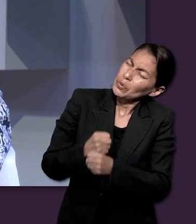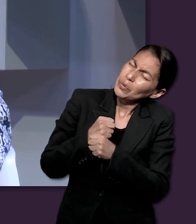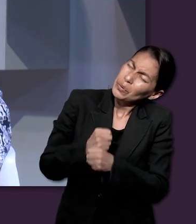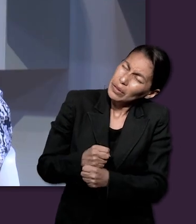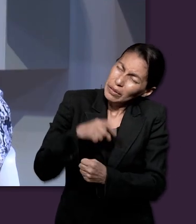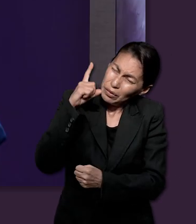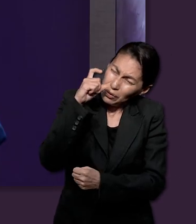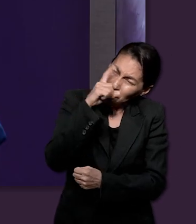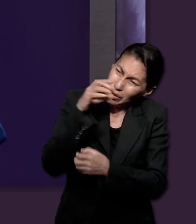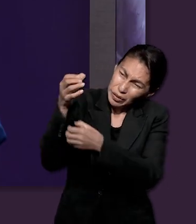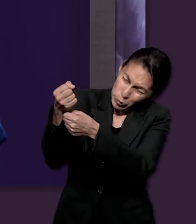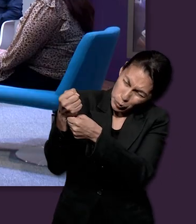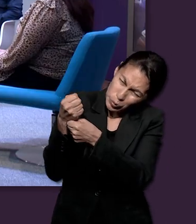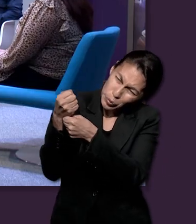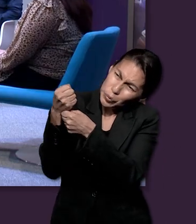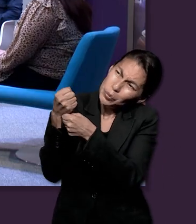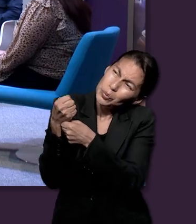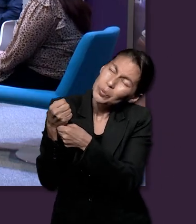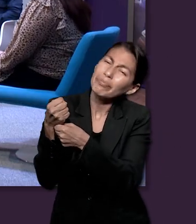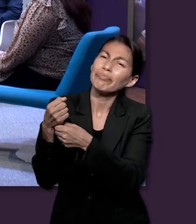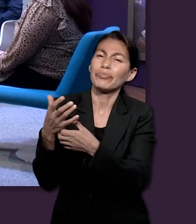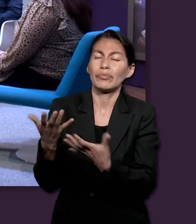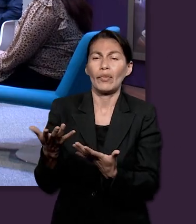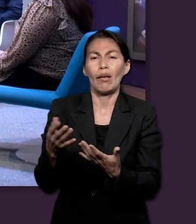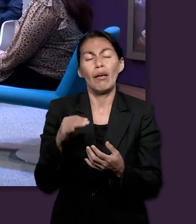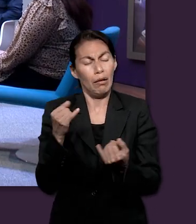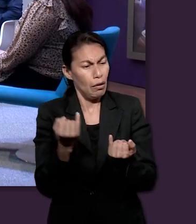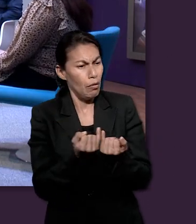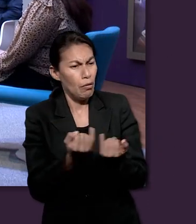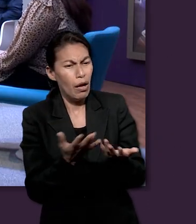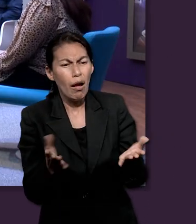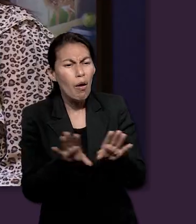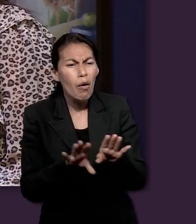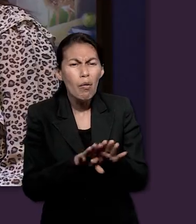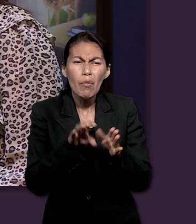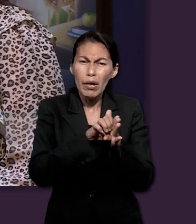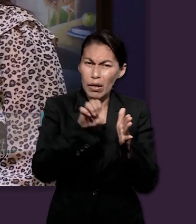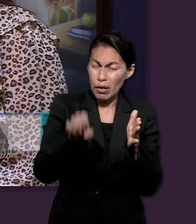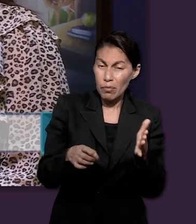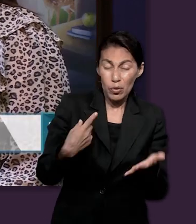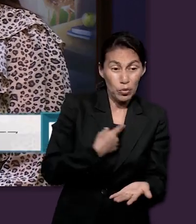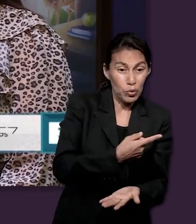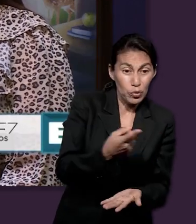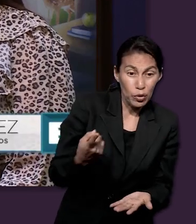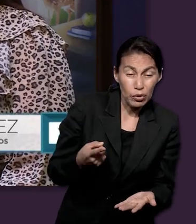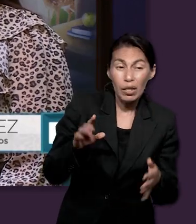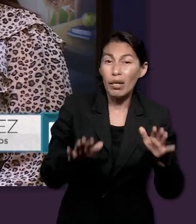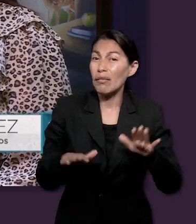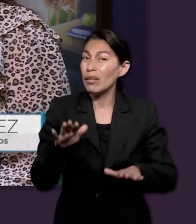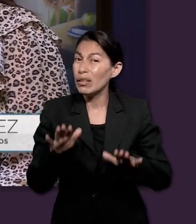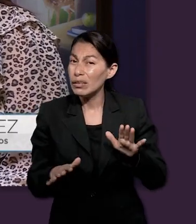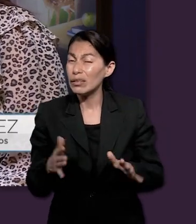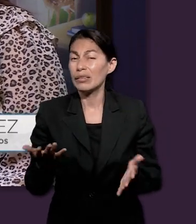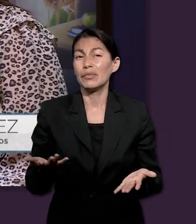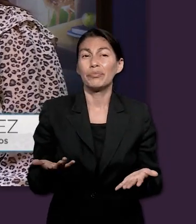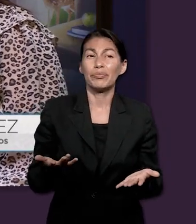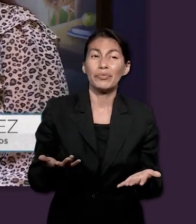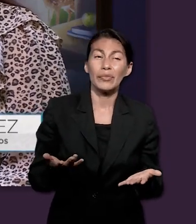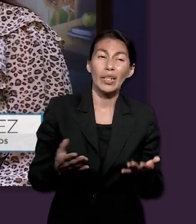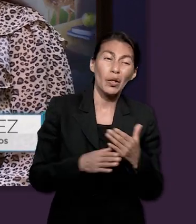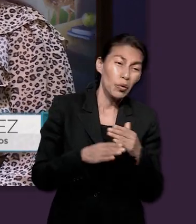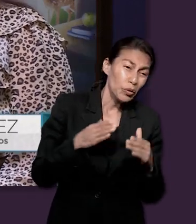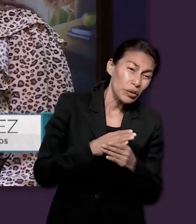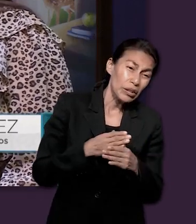muy bien. Incluso es un claro ejemplo de cómo nosotros nos podemos llegar a abatir por situaciones